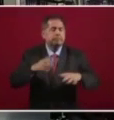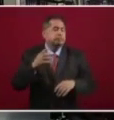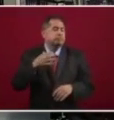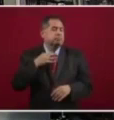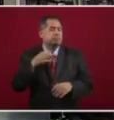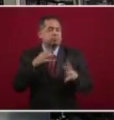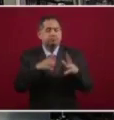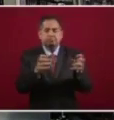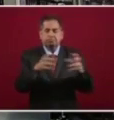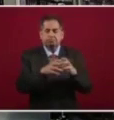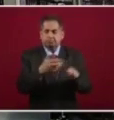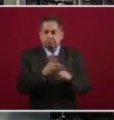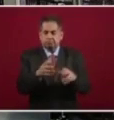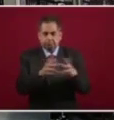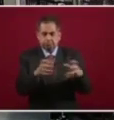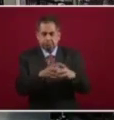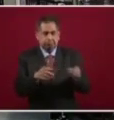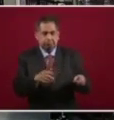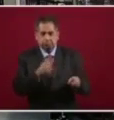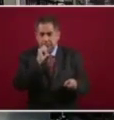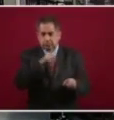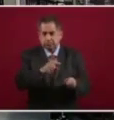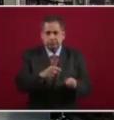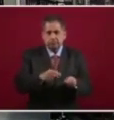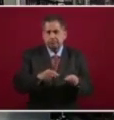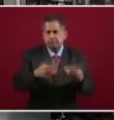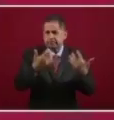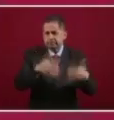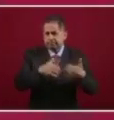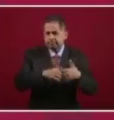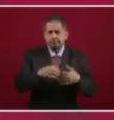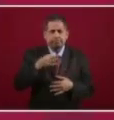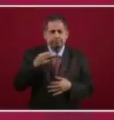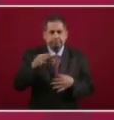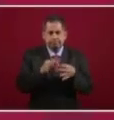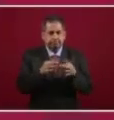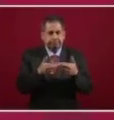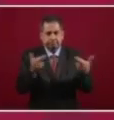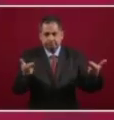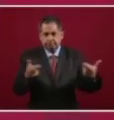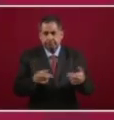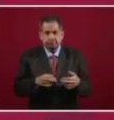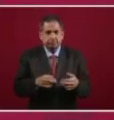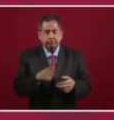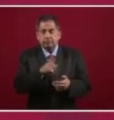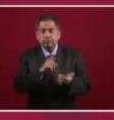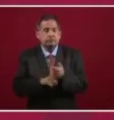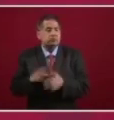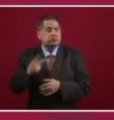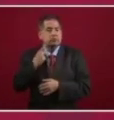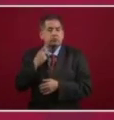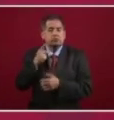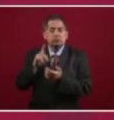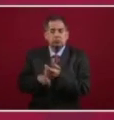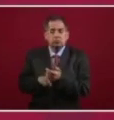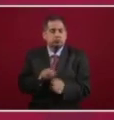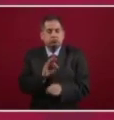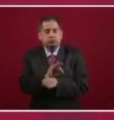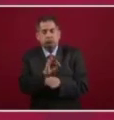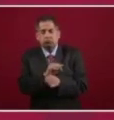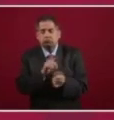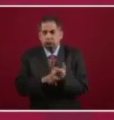algodón y a los textileros el hecho que se tenga una política de